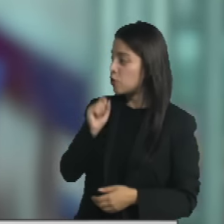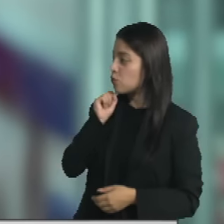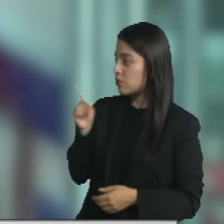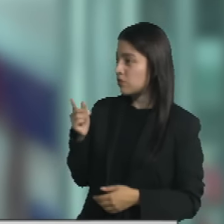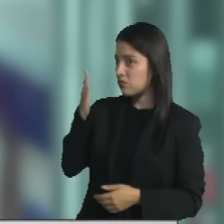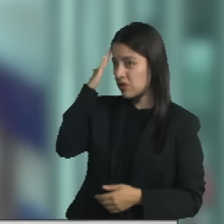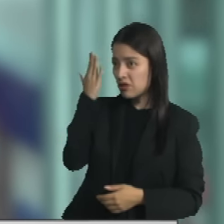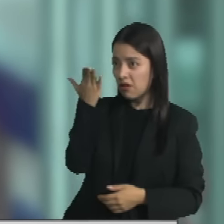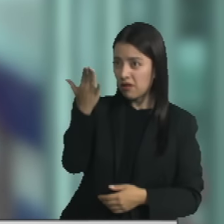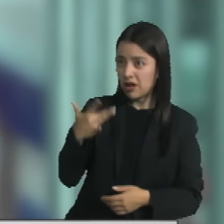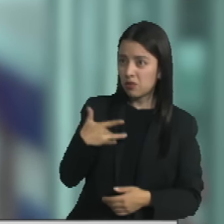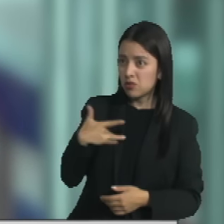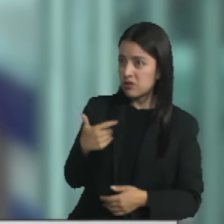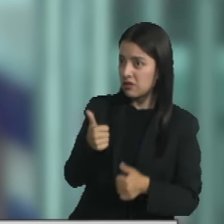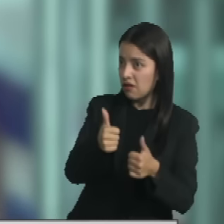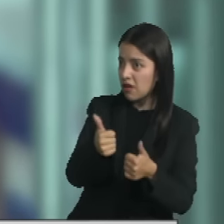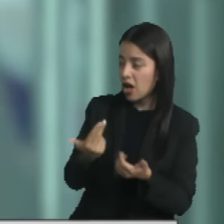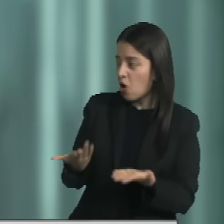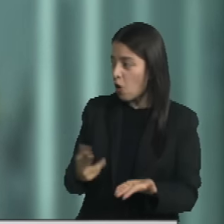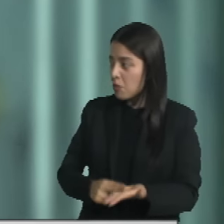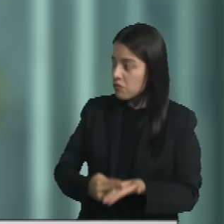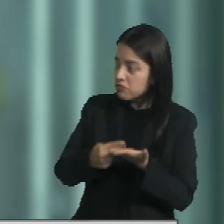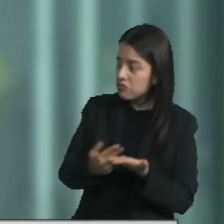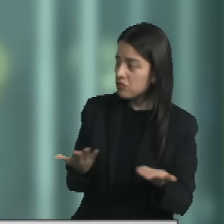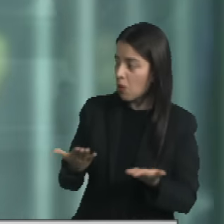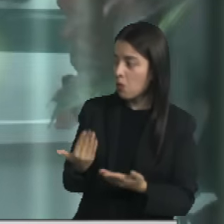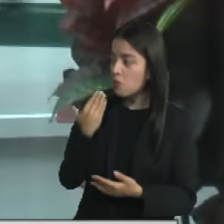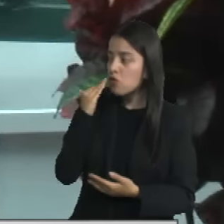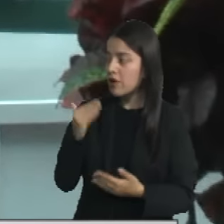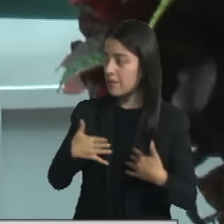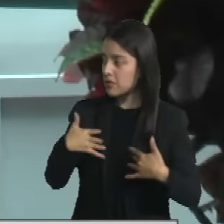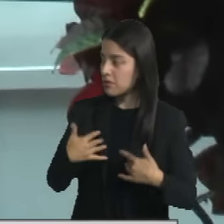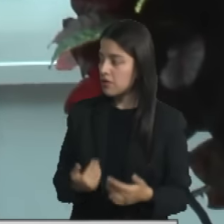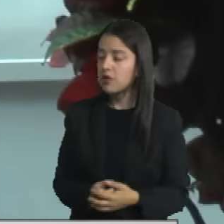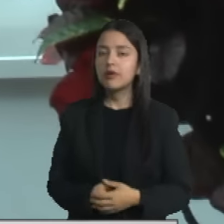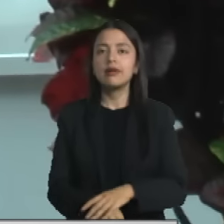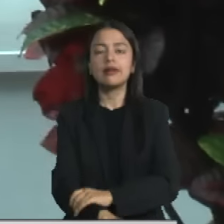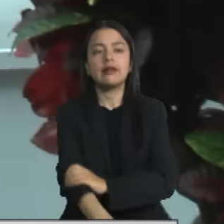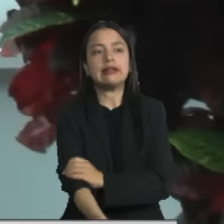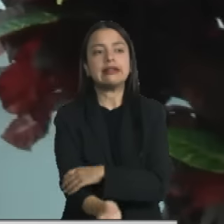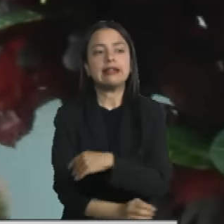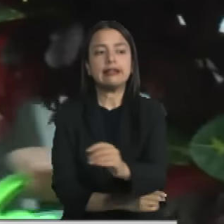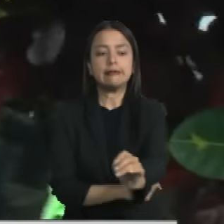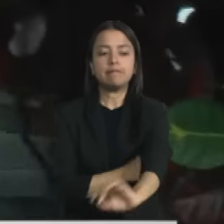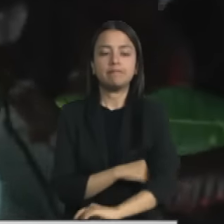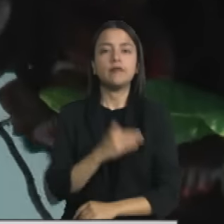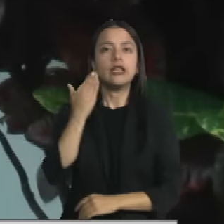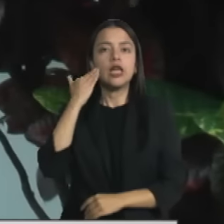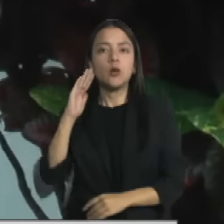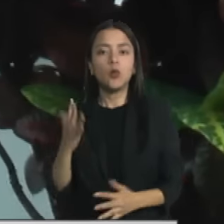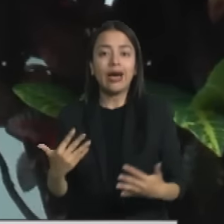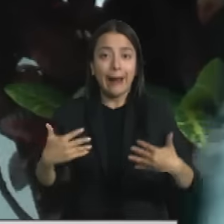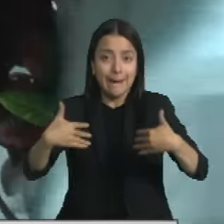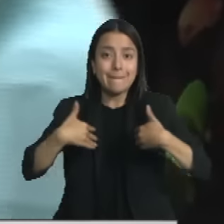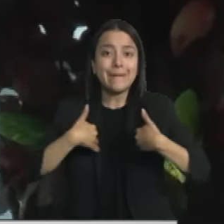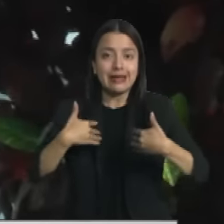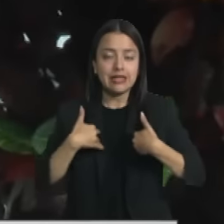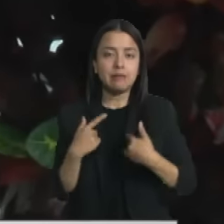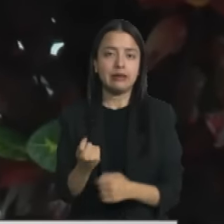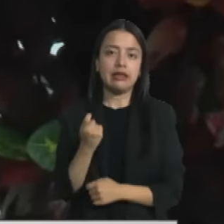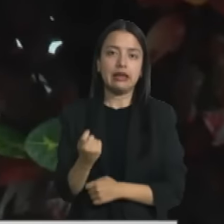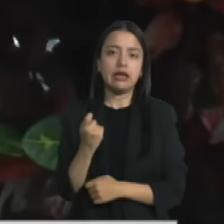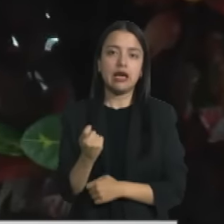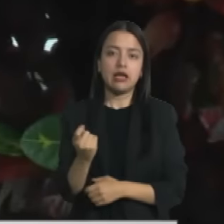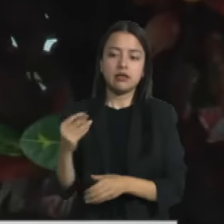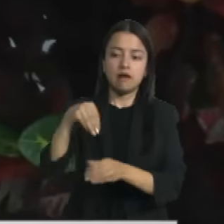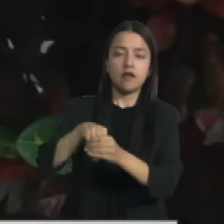señora se encuentra hospitalizada en el universitario, estaba en UCI. Entonces, estamos a